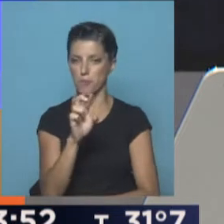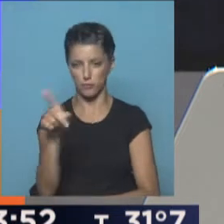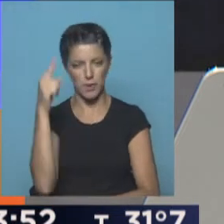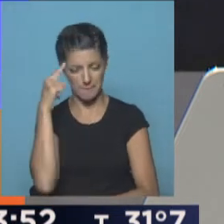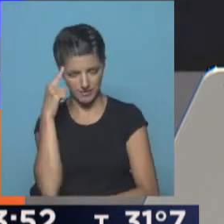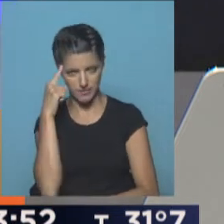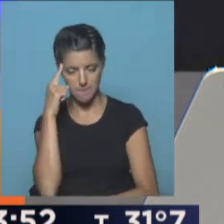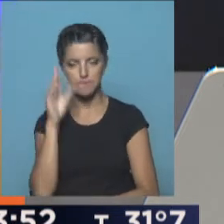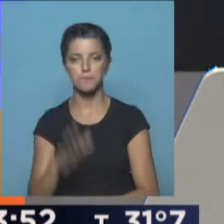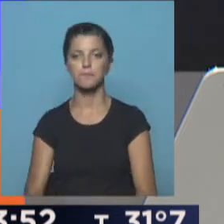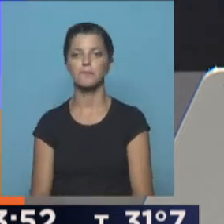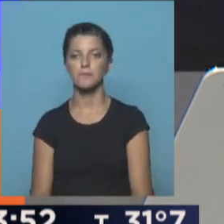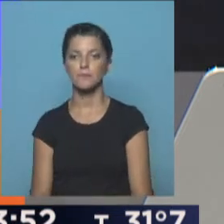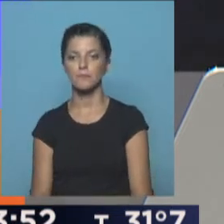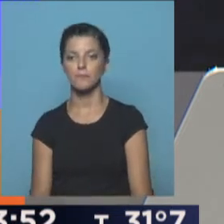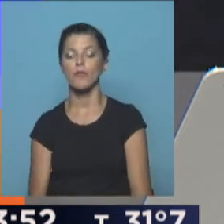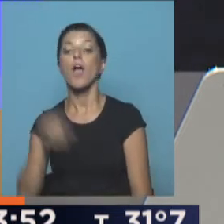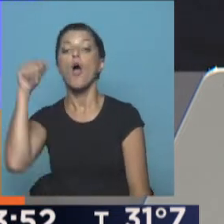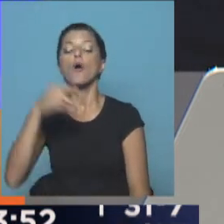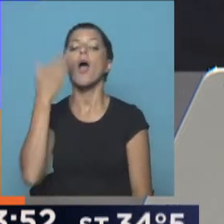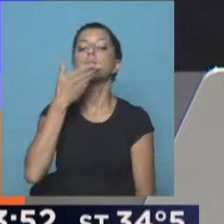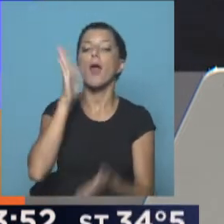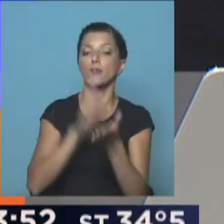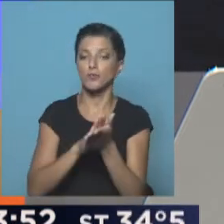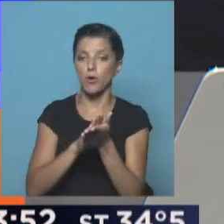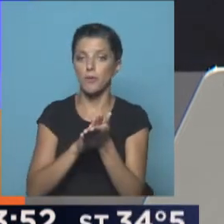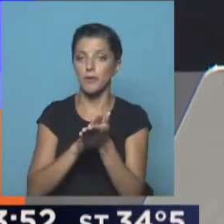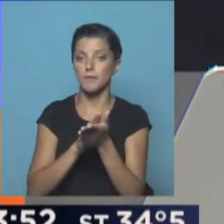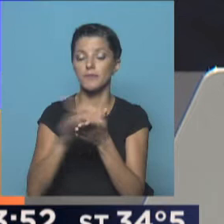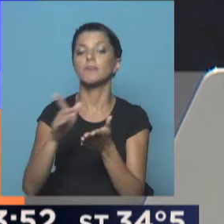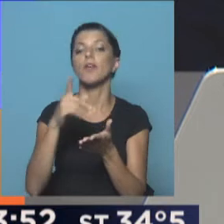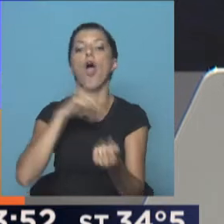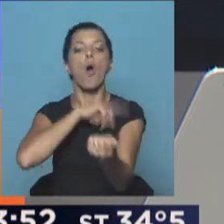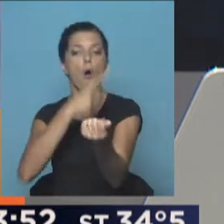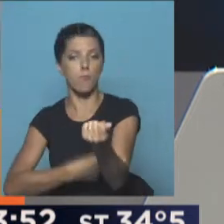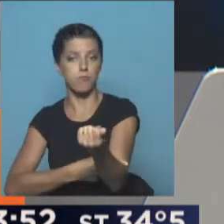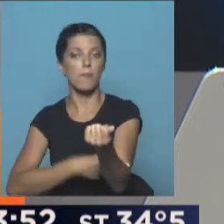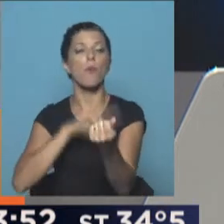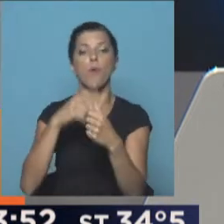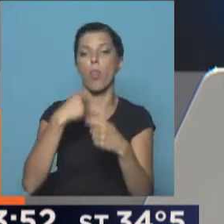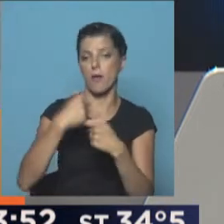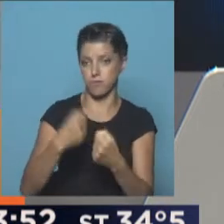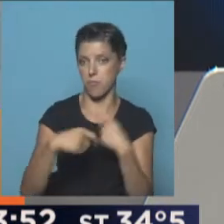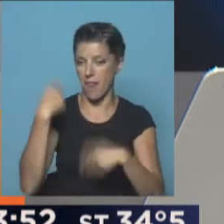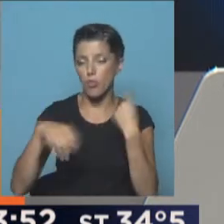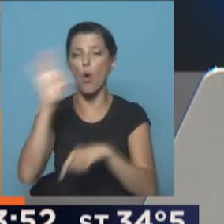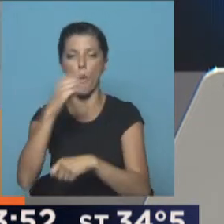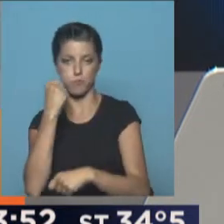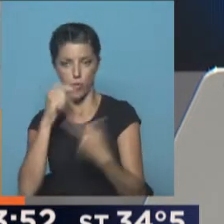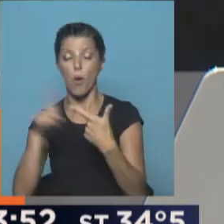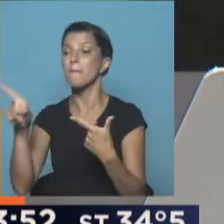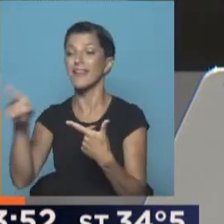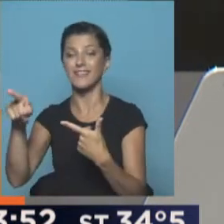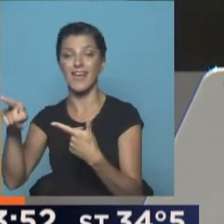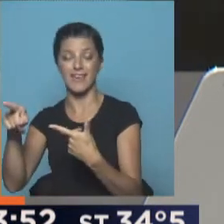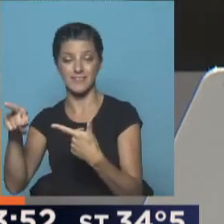la paradoja, desde el soft power, hoy que hablábamos de John Nye, esas categorías de poder blando y poder duro, el poder blando parece ser el de China, el poder